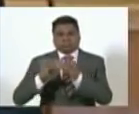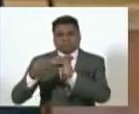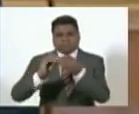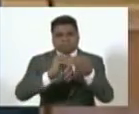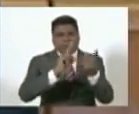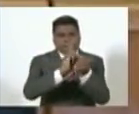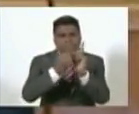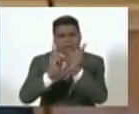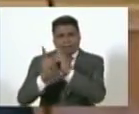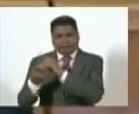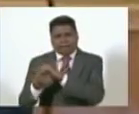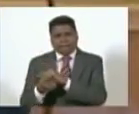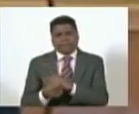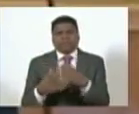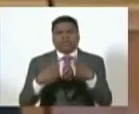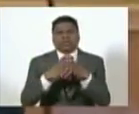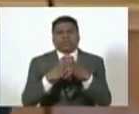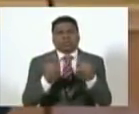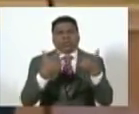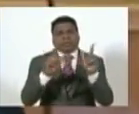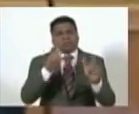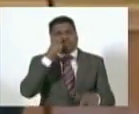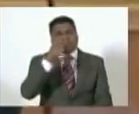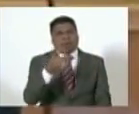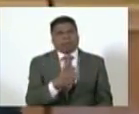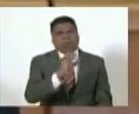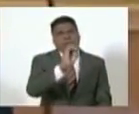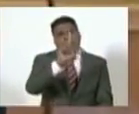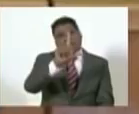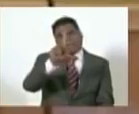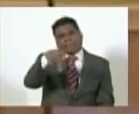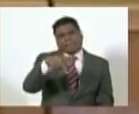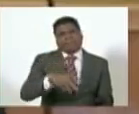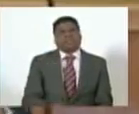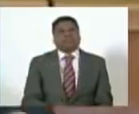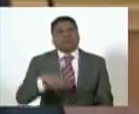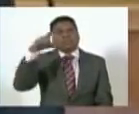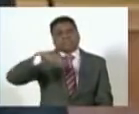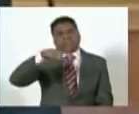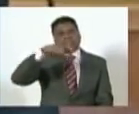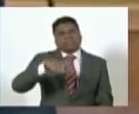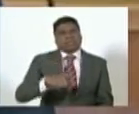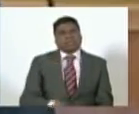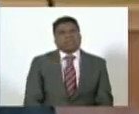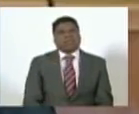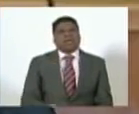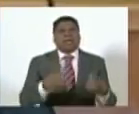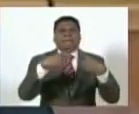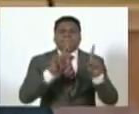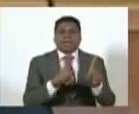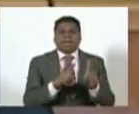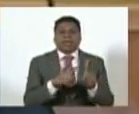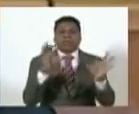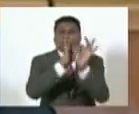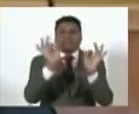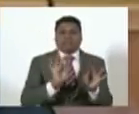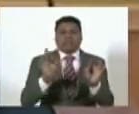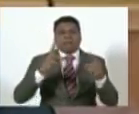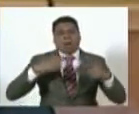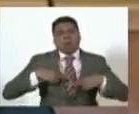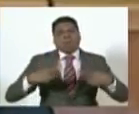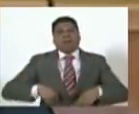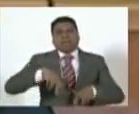las operaciones de liberación del pueblo, pero son necesarias, pero con el método humanista de respeto